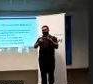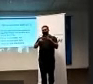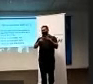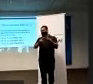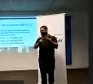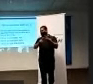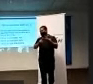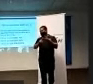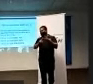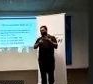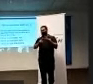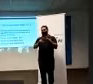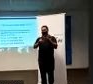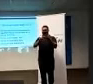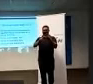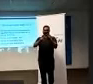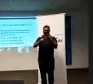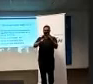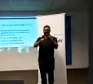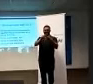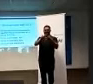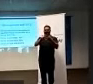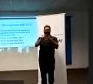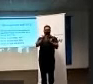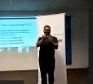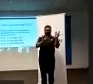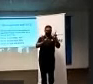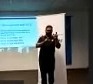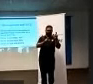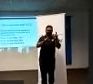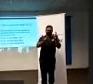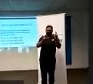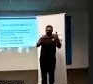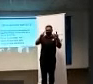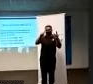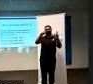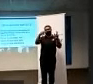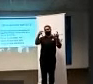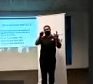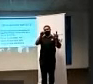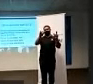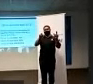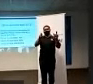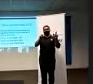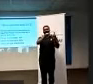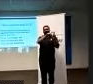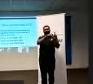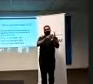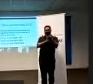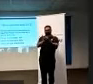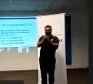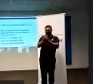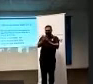un 93 a 95%. Ahí no está escrito, pero actualmente se vio en un estudio que para la